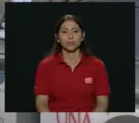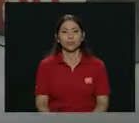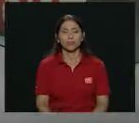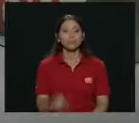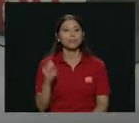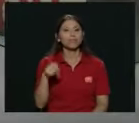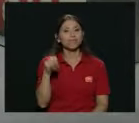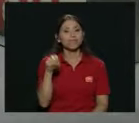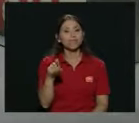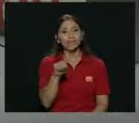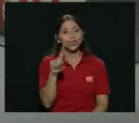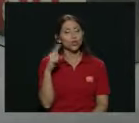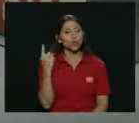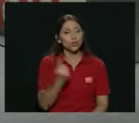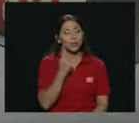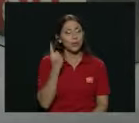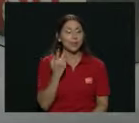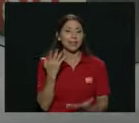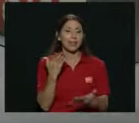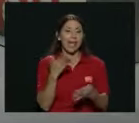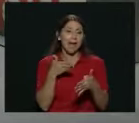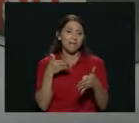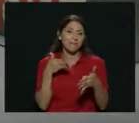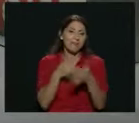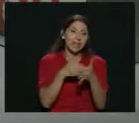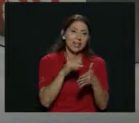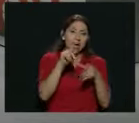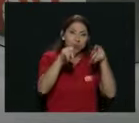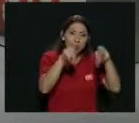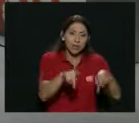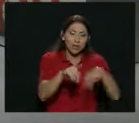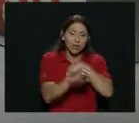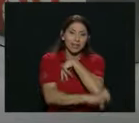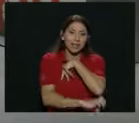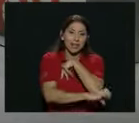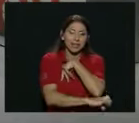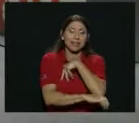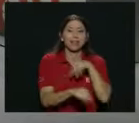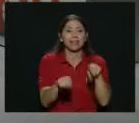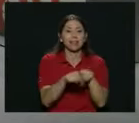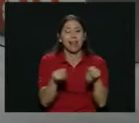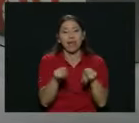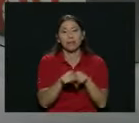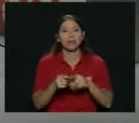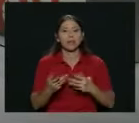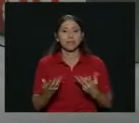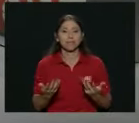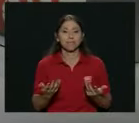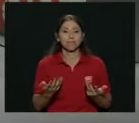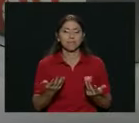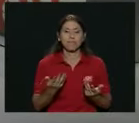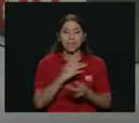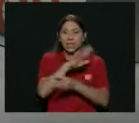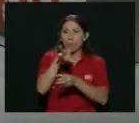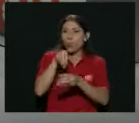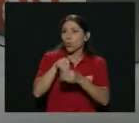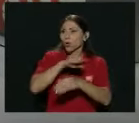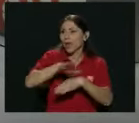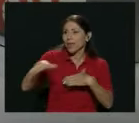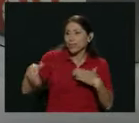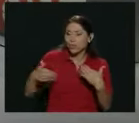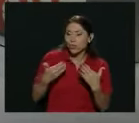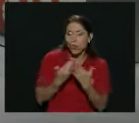Sí, y que no solo afecta como antes, ¿verdad?, a una persona migrante, sino que de alguna forma